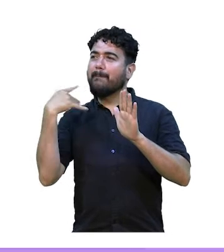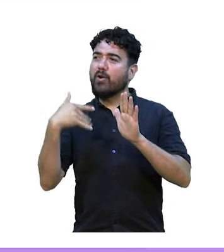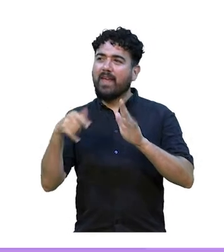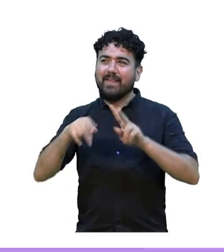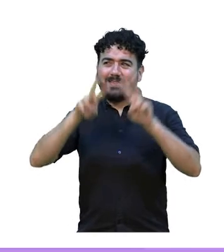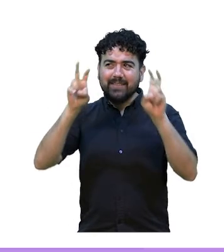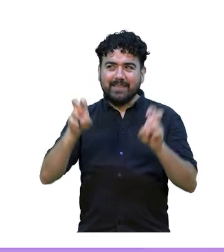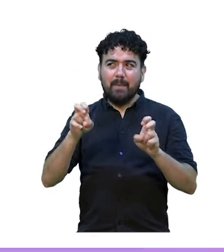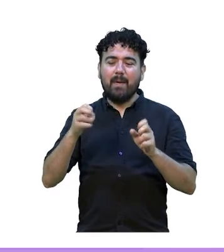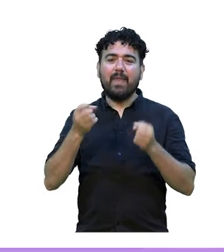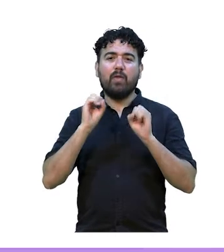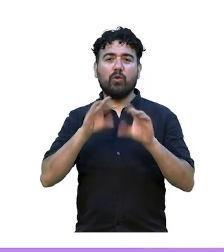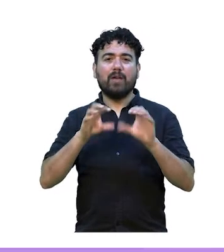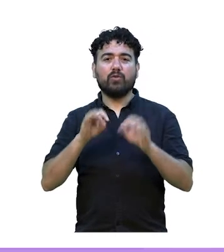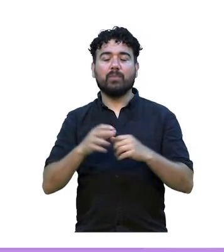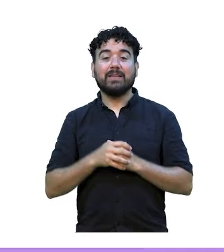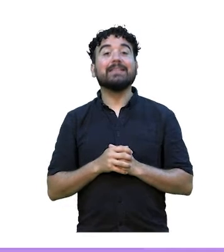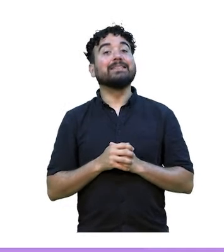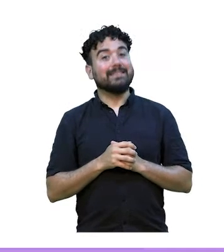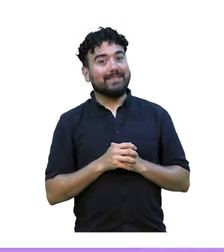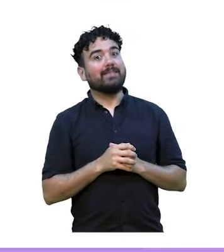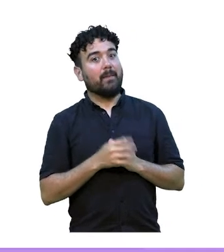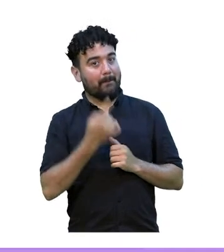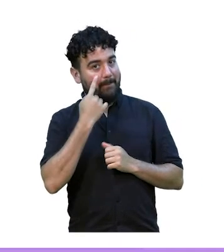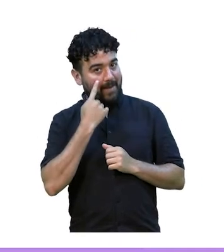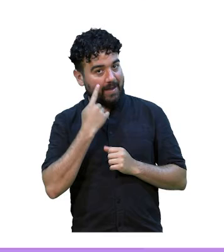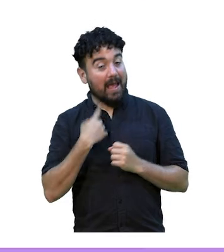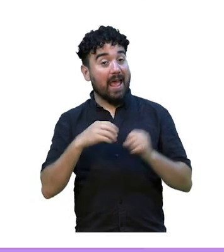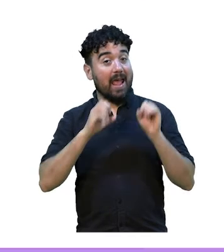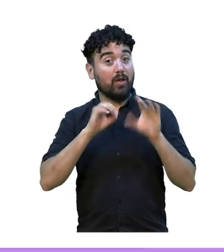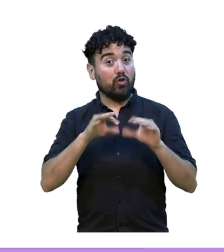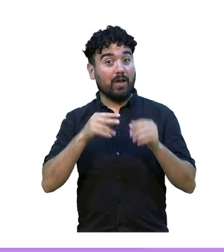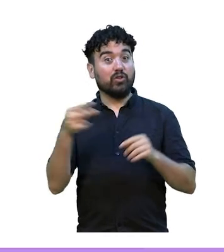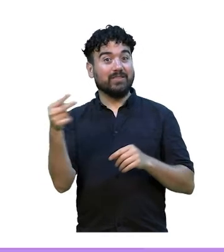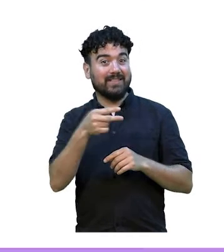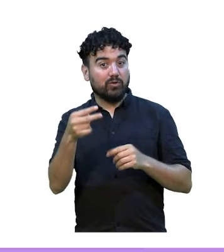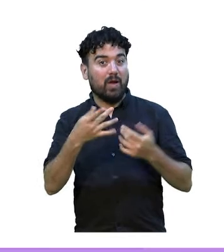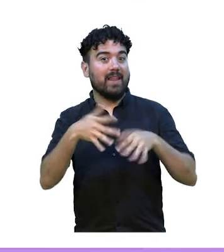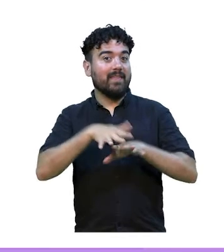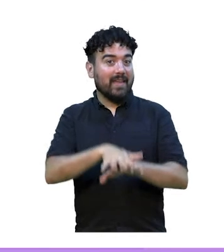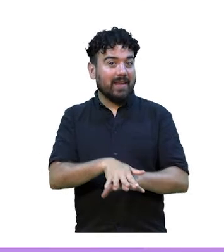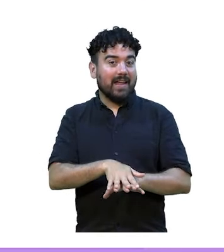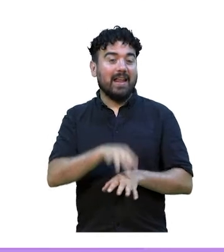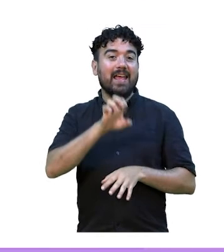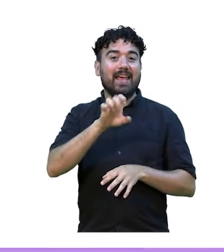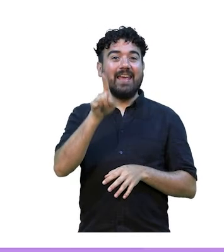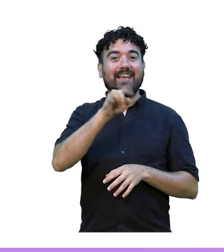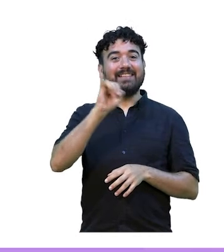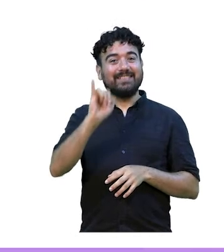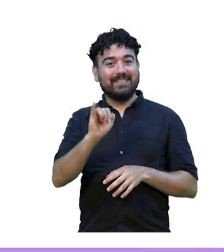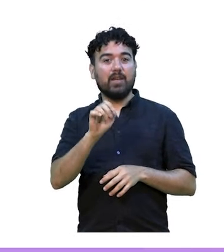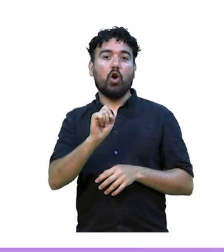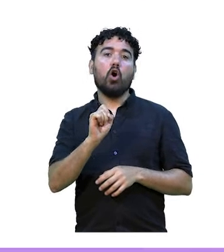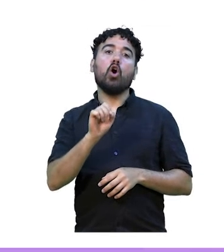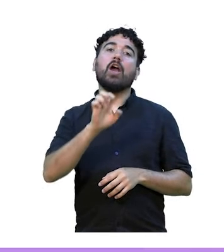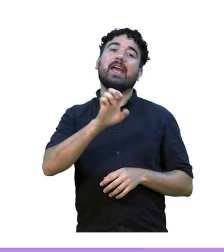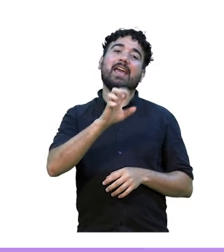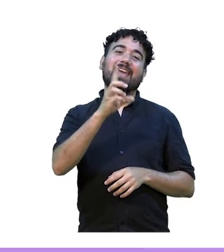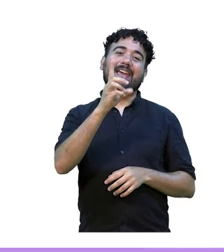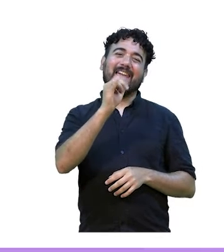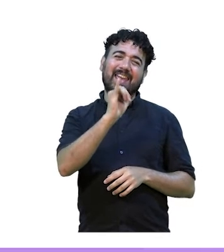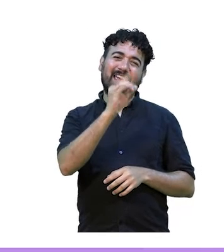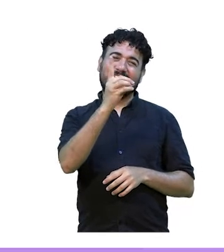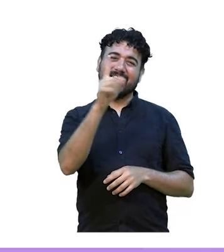programa relevante en este tipo de educación. Bueno, sí, mira, la educación sexual integral, ESI